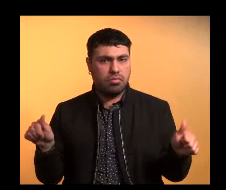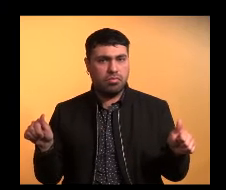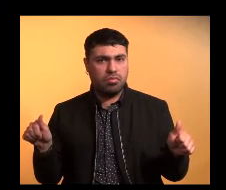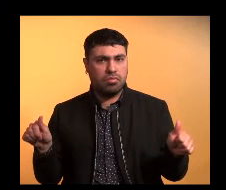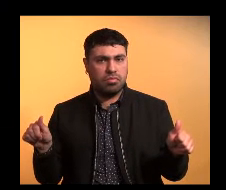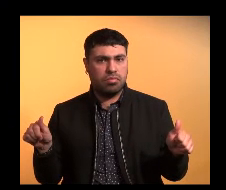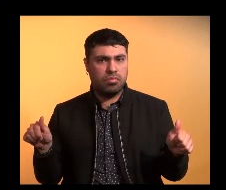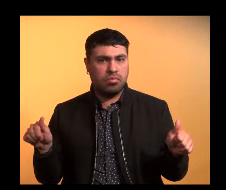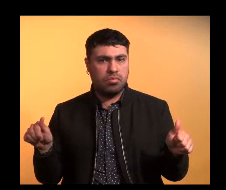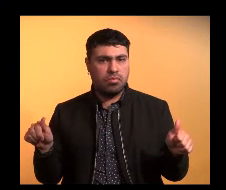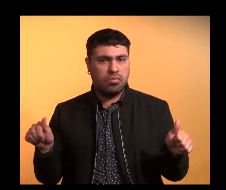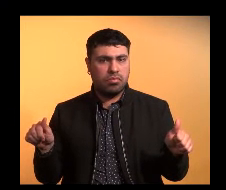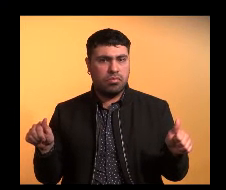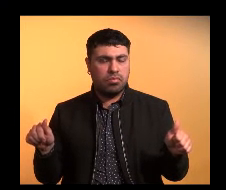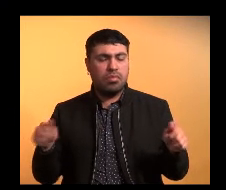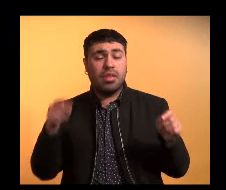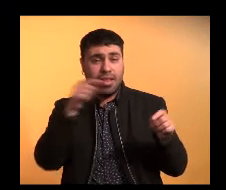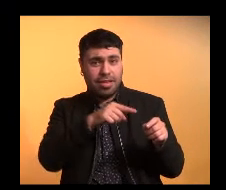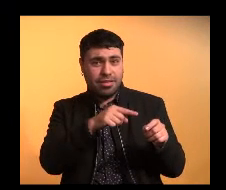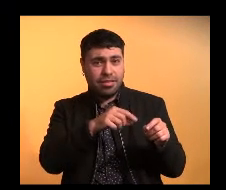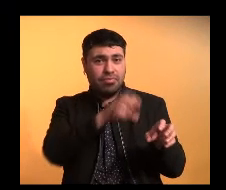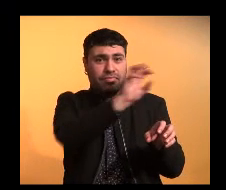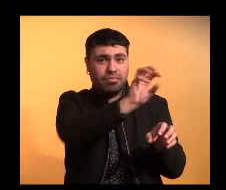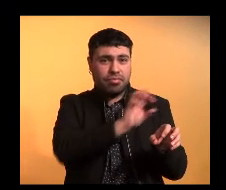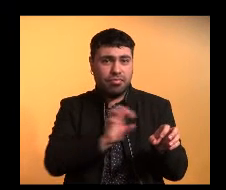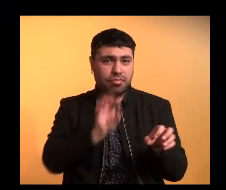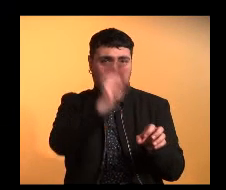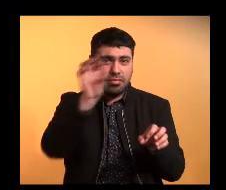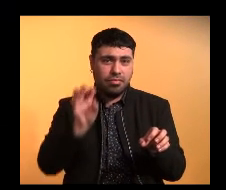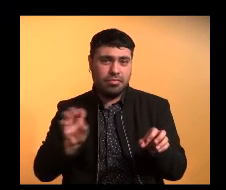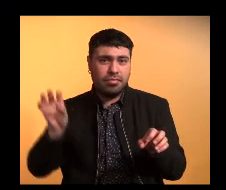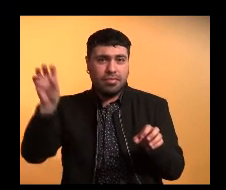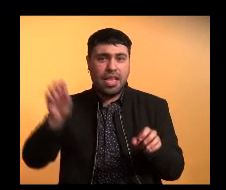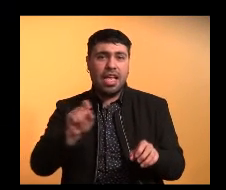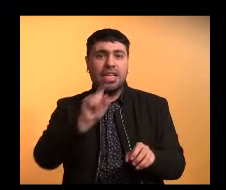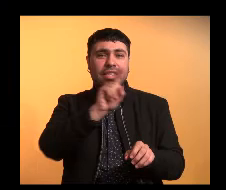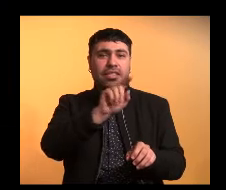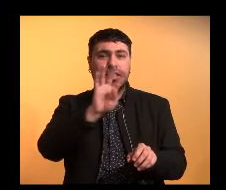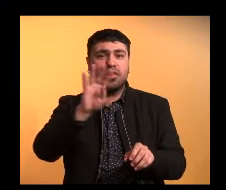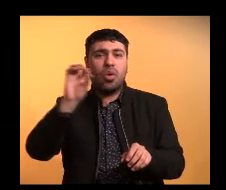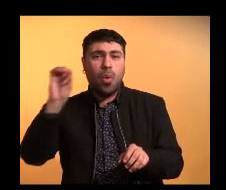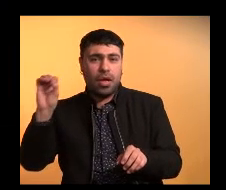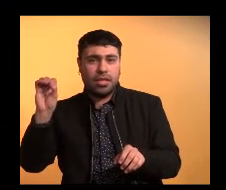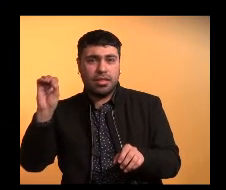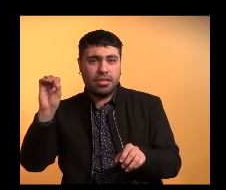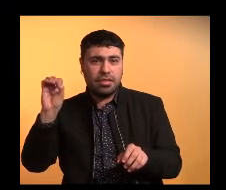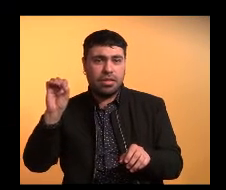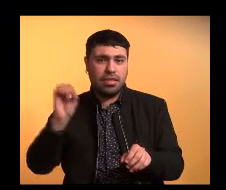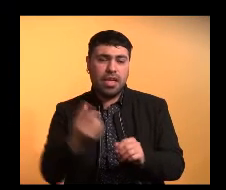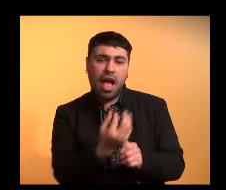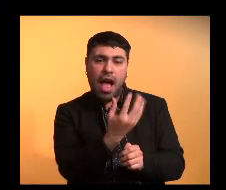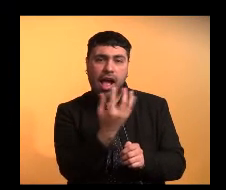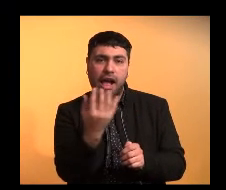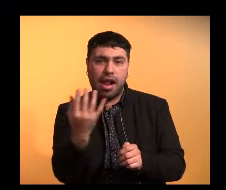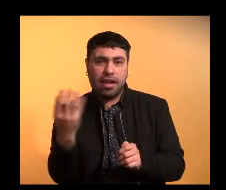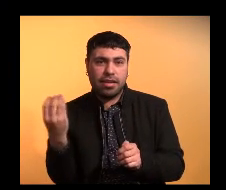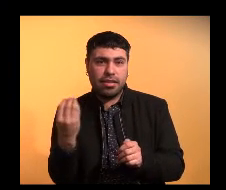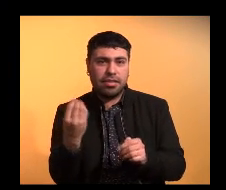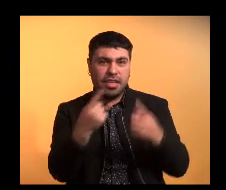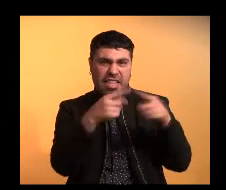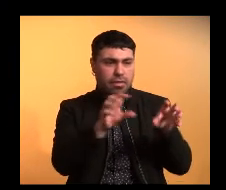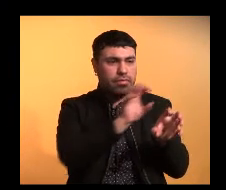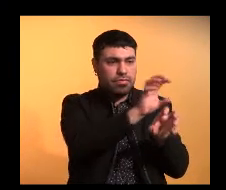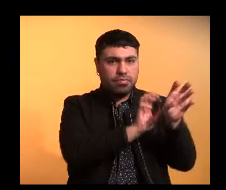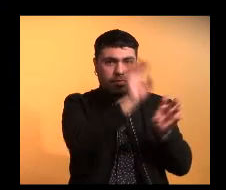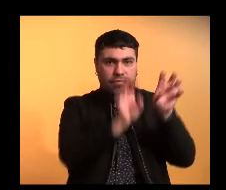140 trozos de algas, imagínense ustedes, que se simularon saliendo de esa isla. Todas las líneas y todos los puntos